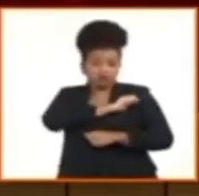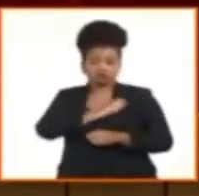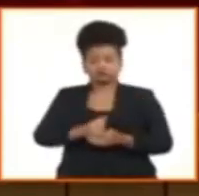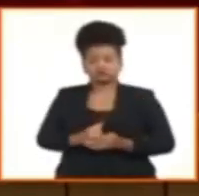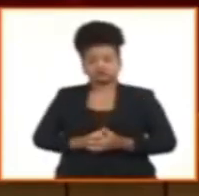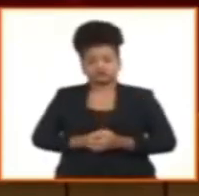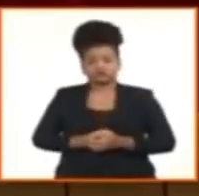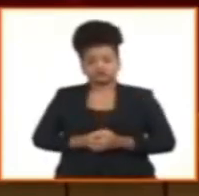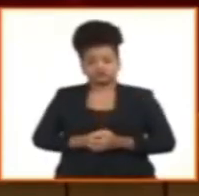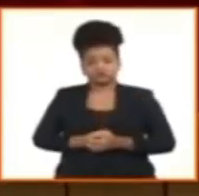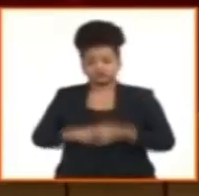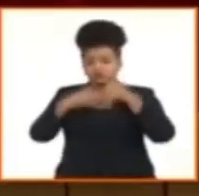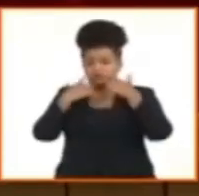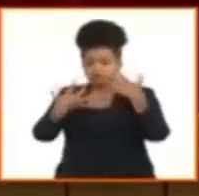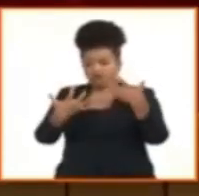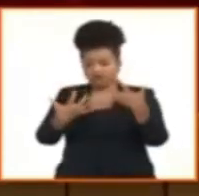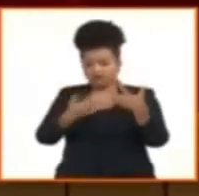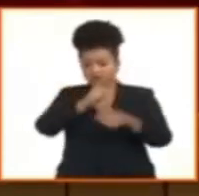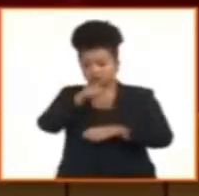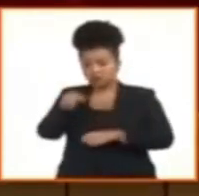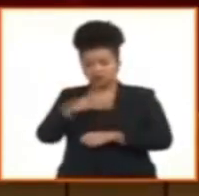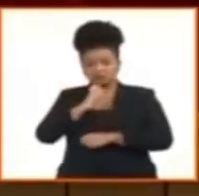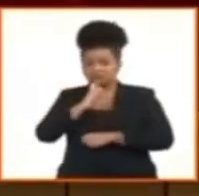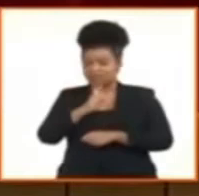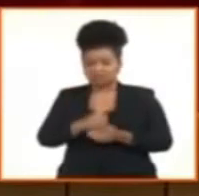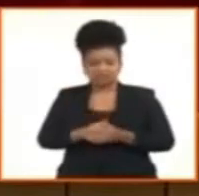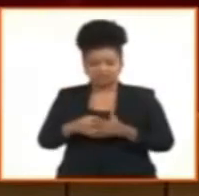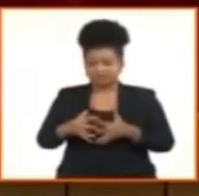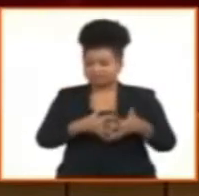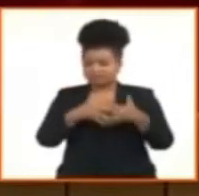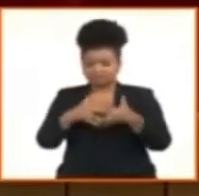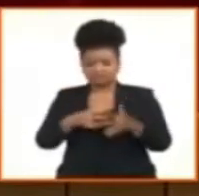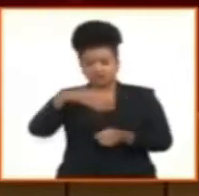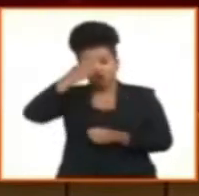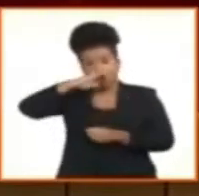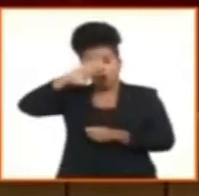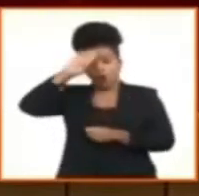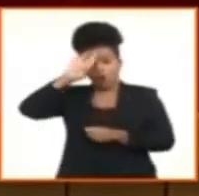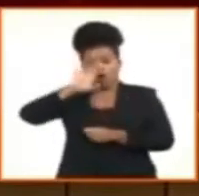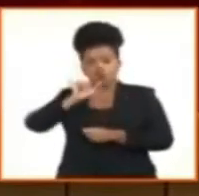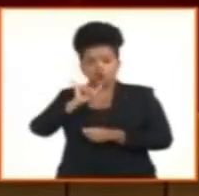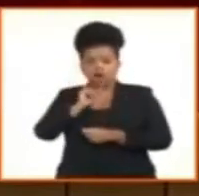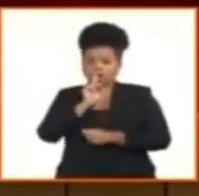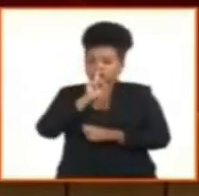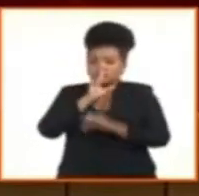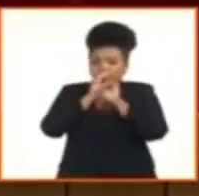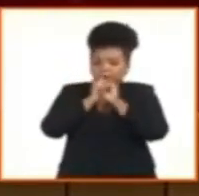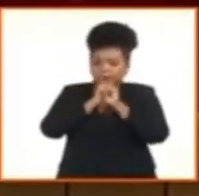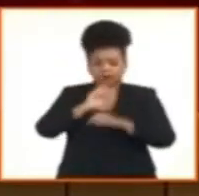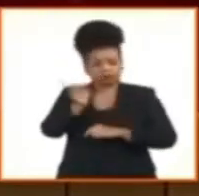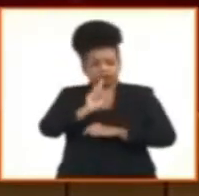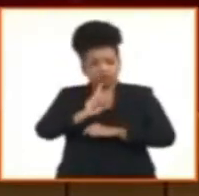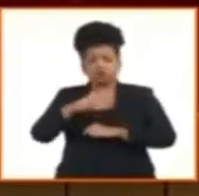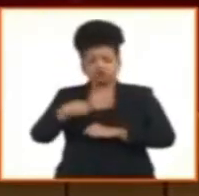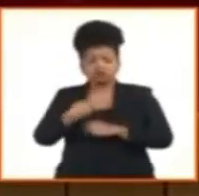son más importantes que las masas populares. Cuba no esconde sus carencias, sus colas, sus